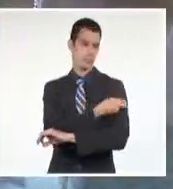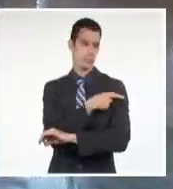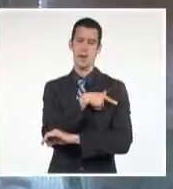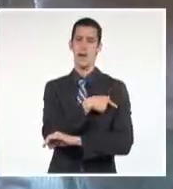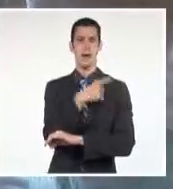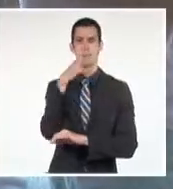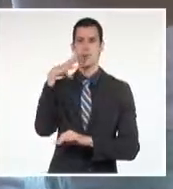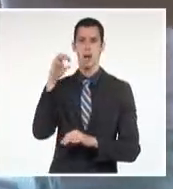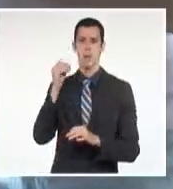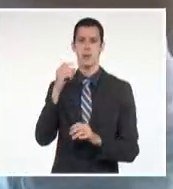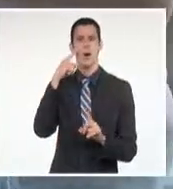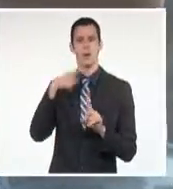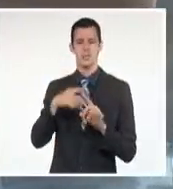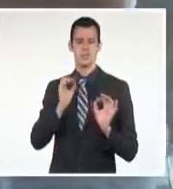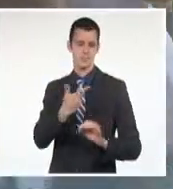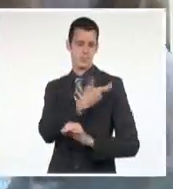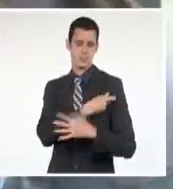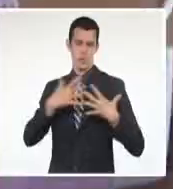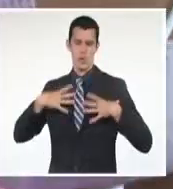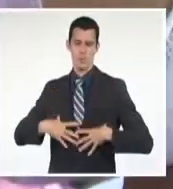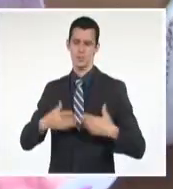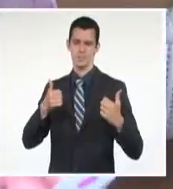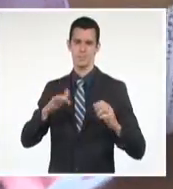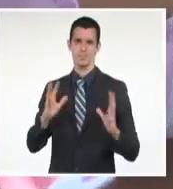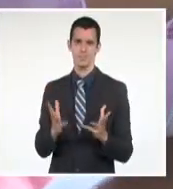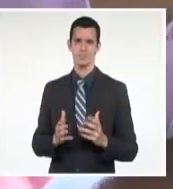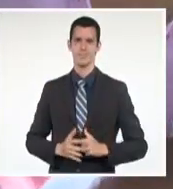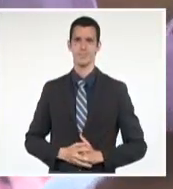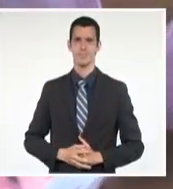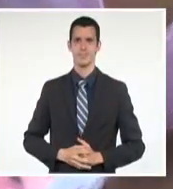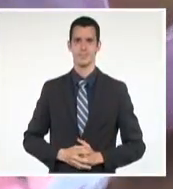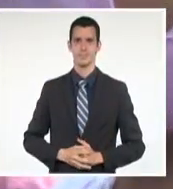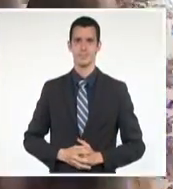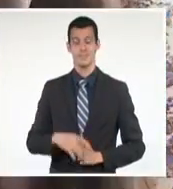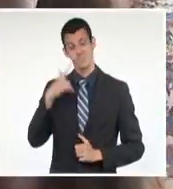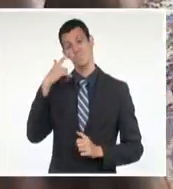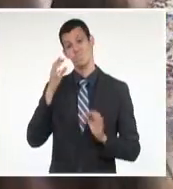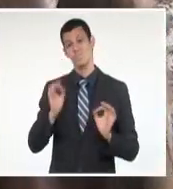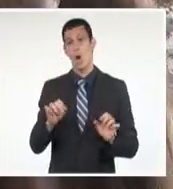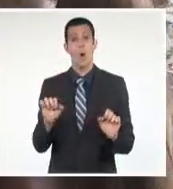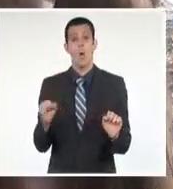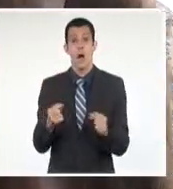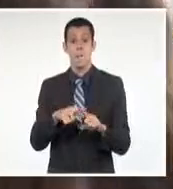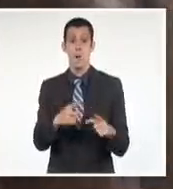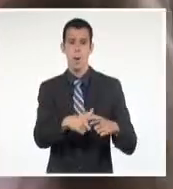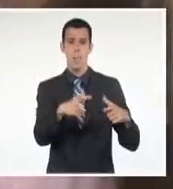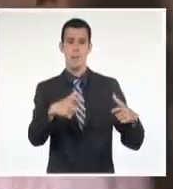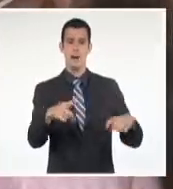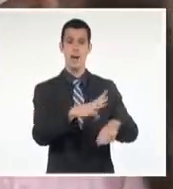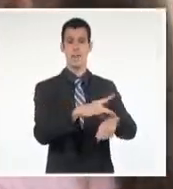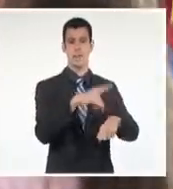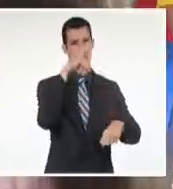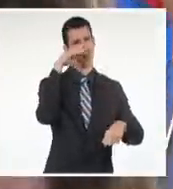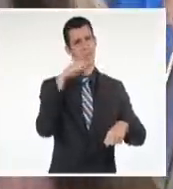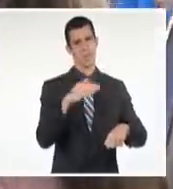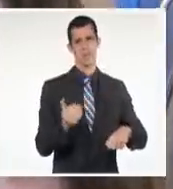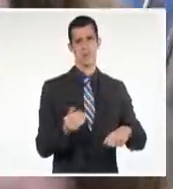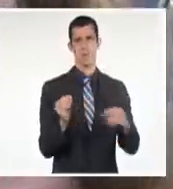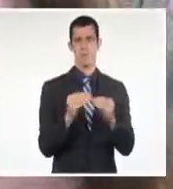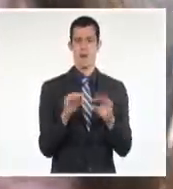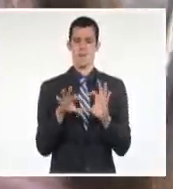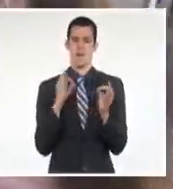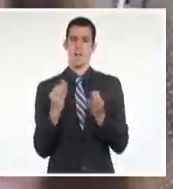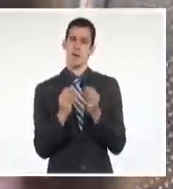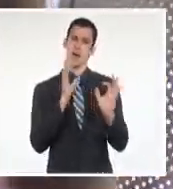del número de pacientes en edades pediátricas con COVID-19, la familia experimenta alivio y manifiesta confianza. Los niños están